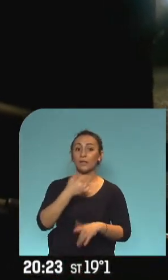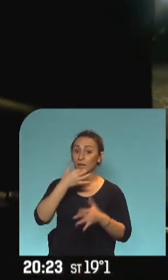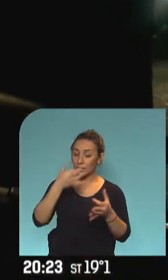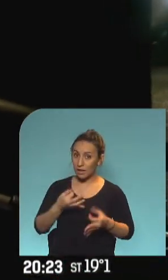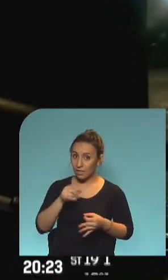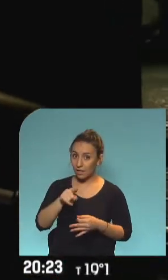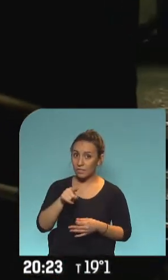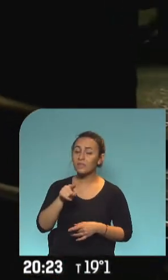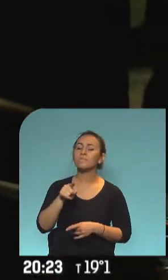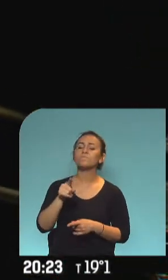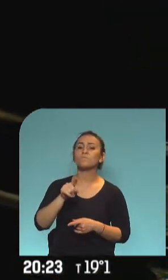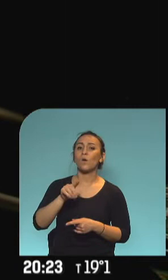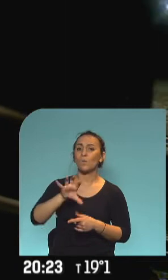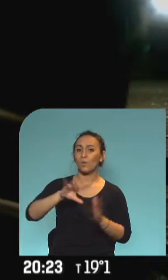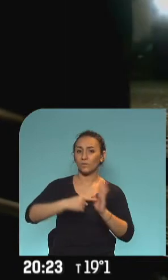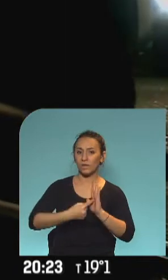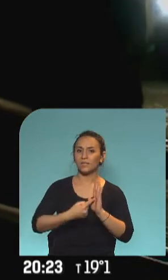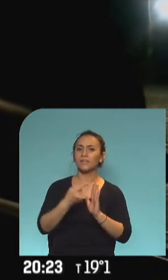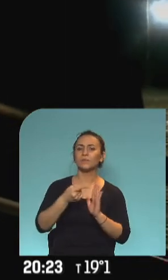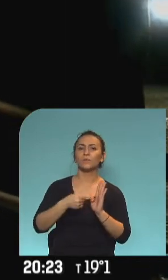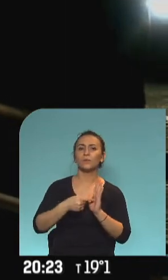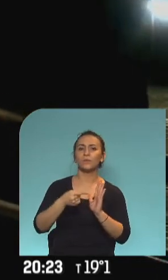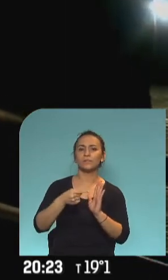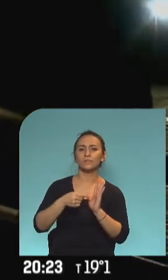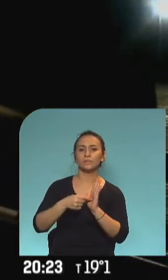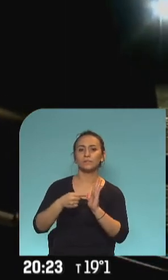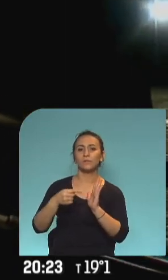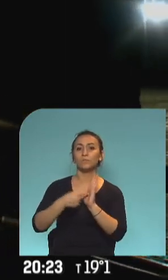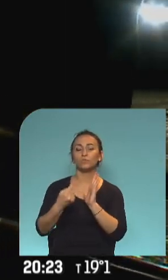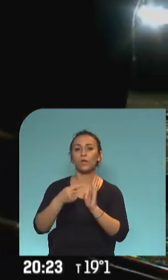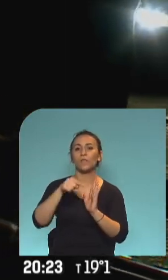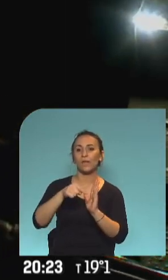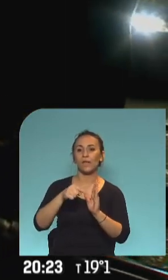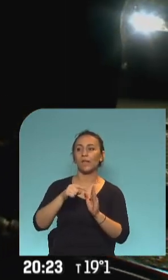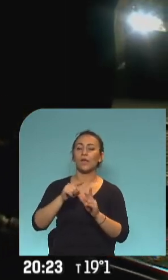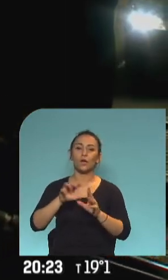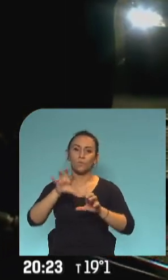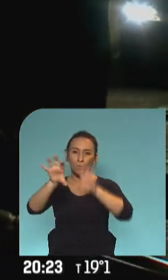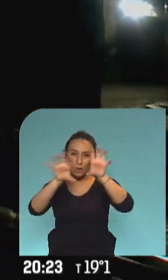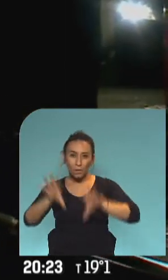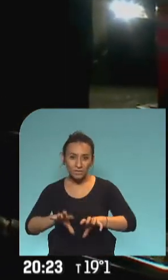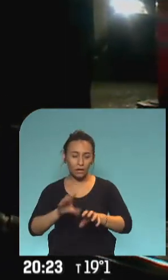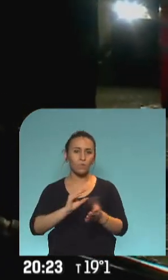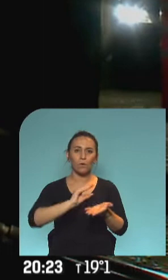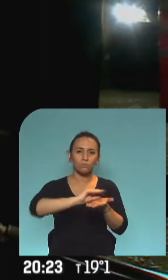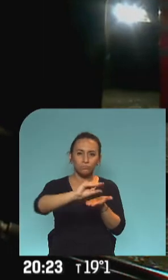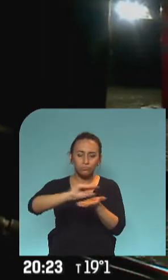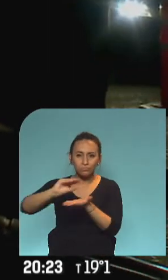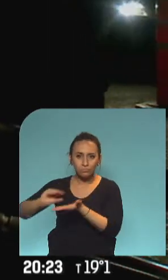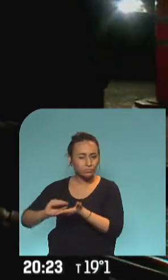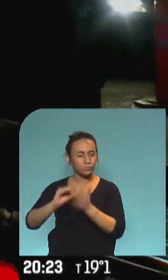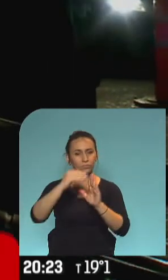de coparticipación en los 80, como también lo explicó el presidente. Esto es una recomposición mínima, pero que va a